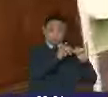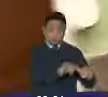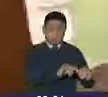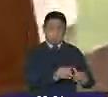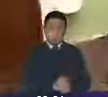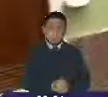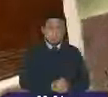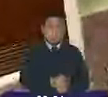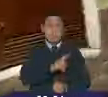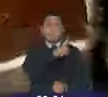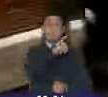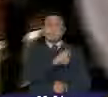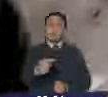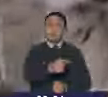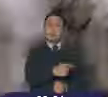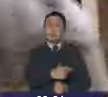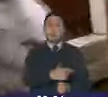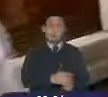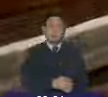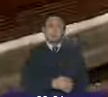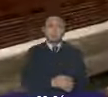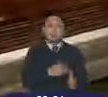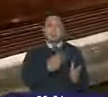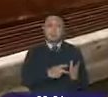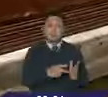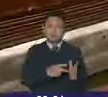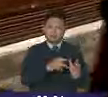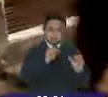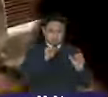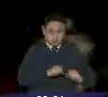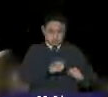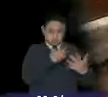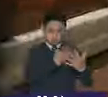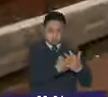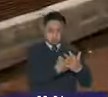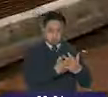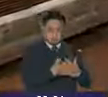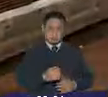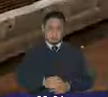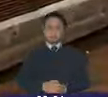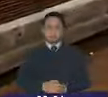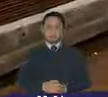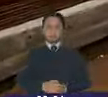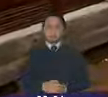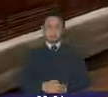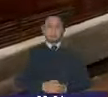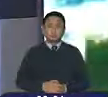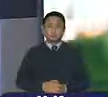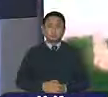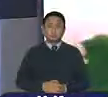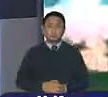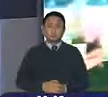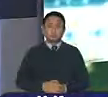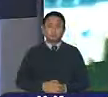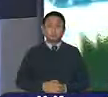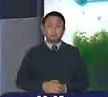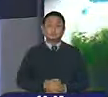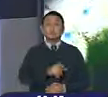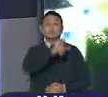del millón, que seguramente muchos se hacen. En Quito informó Iván Casamen.